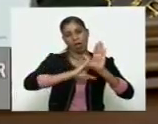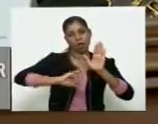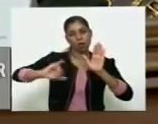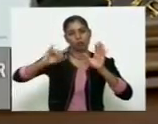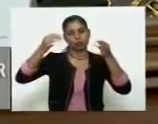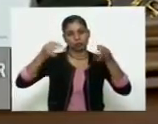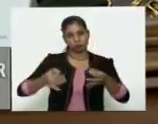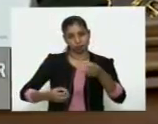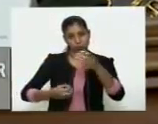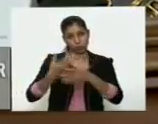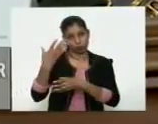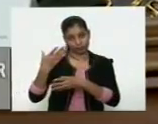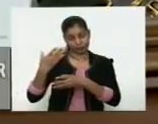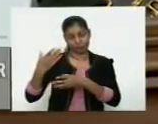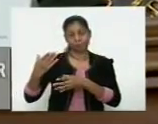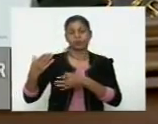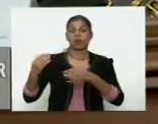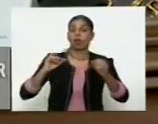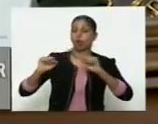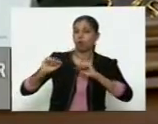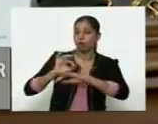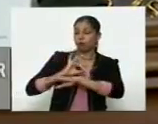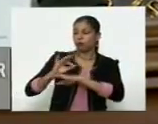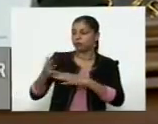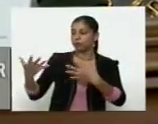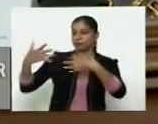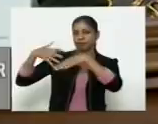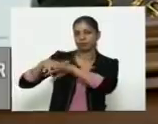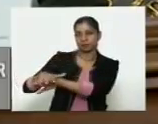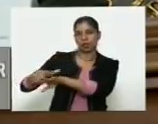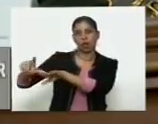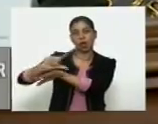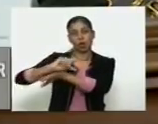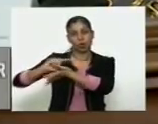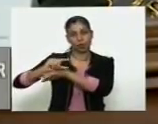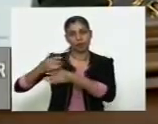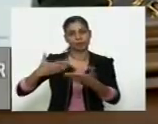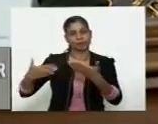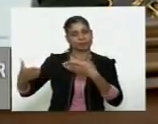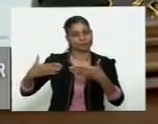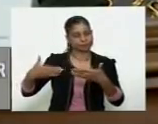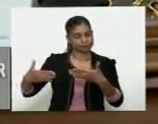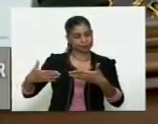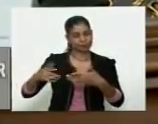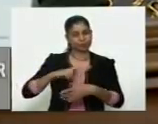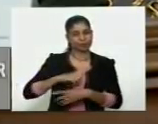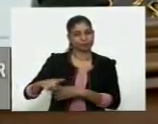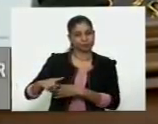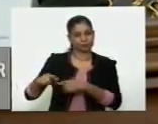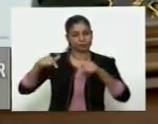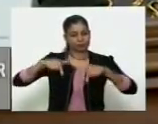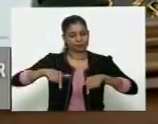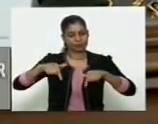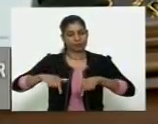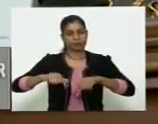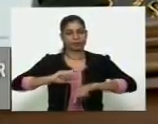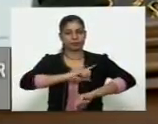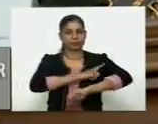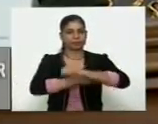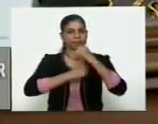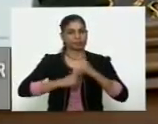Constituyente en armonía con los poderes públicos constituidos, dictada por este órgano